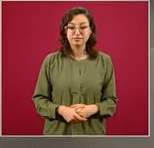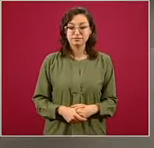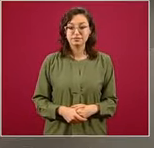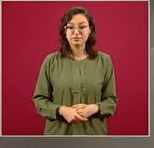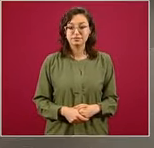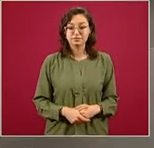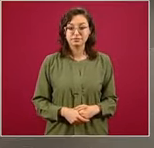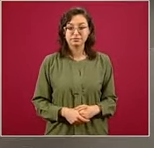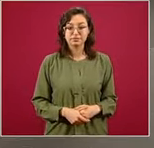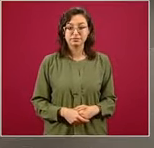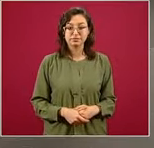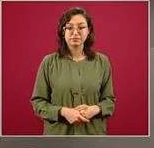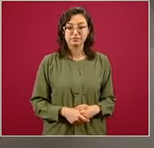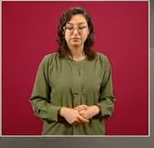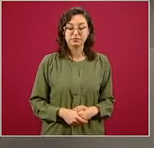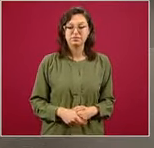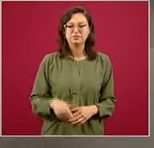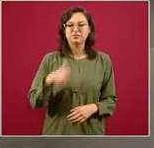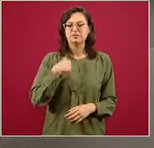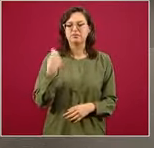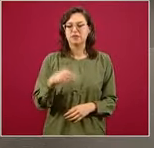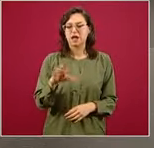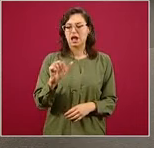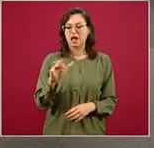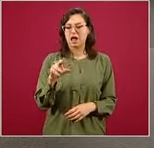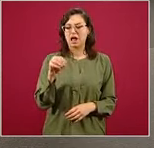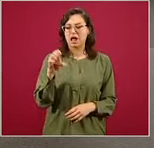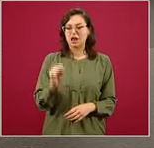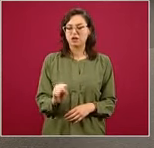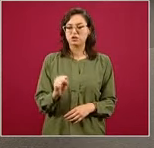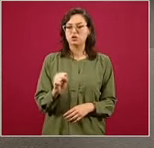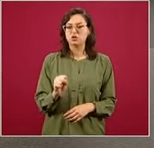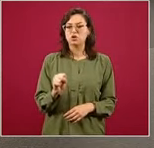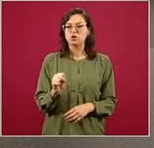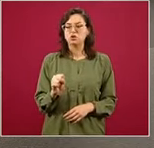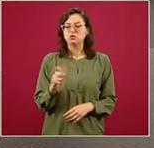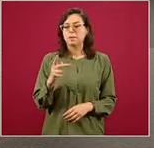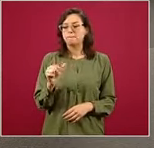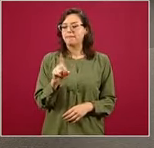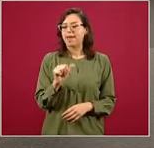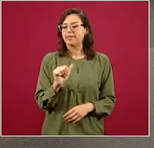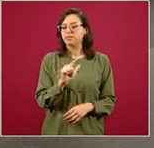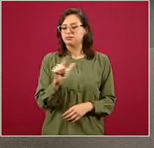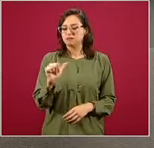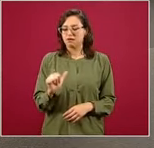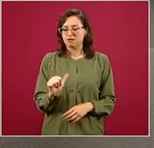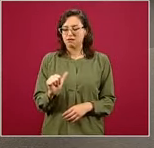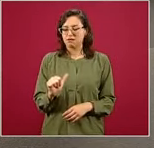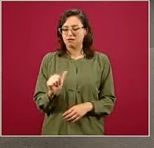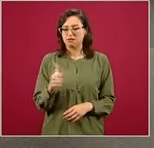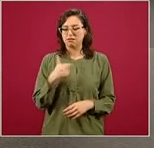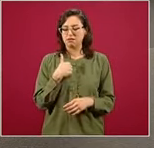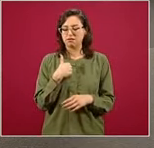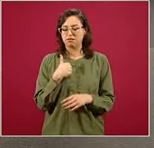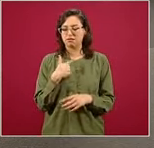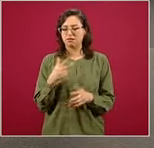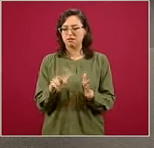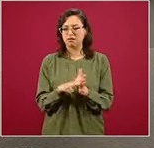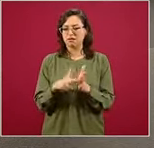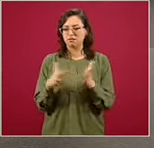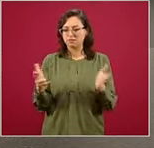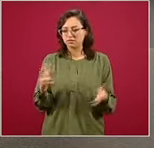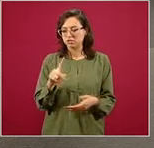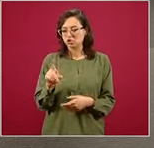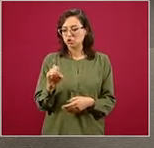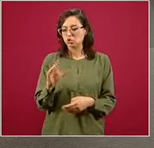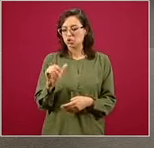Gracias. Carlos Padilla, de la revista Zócalo, doctor Gatell. Gracias, Carlos.